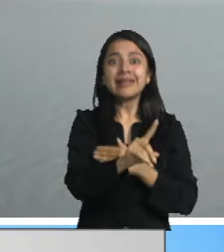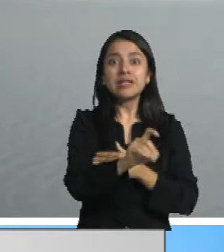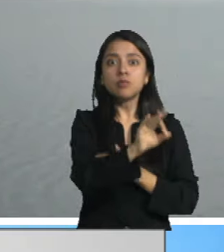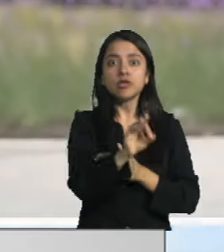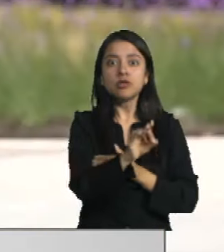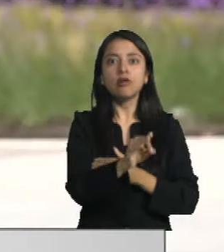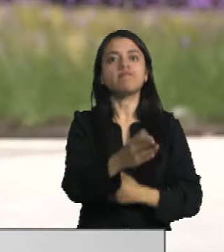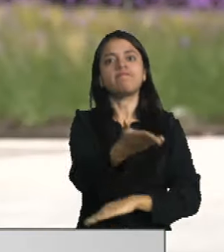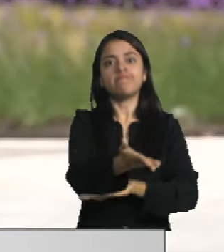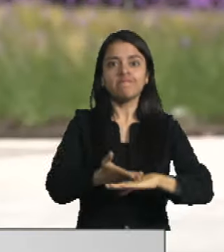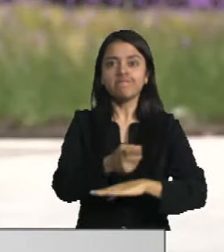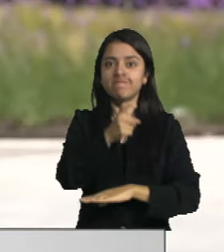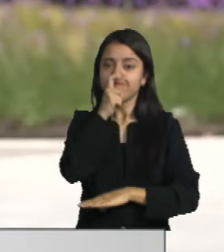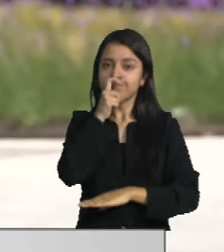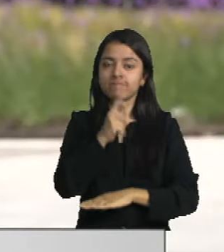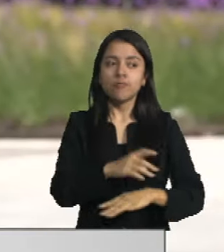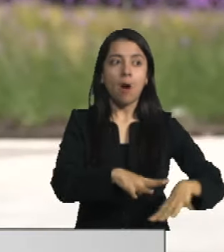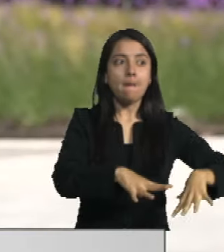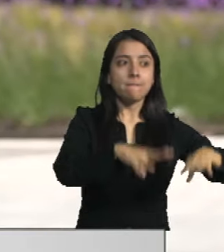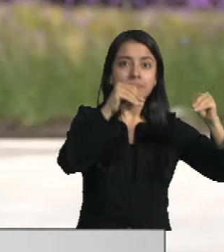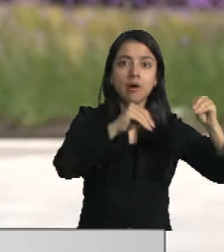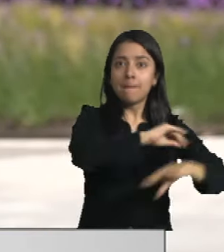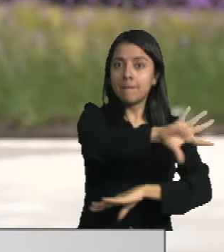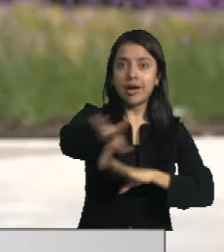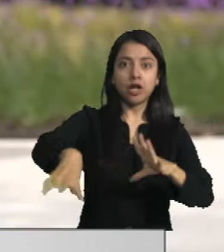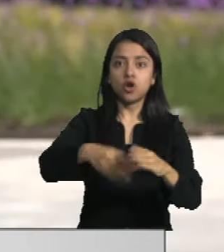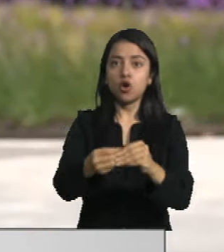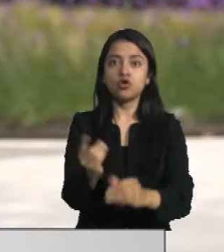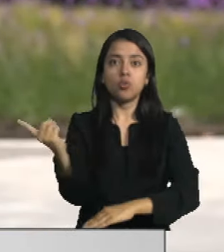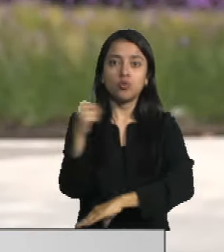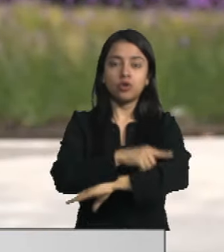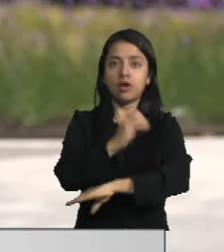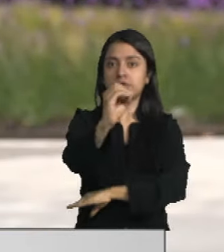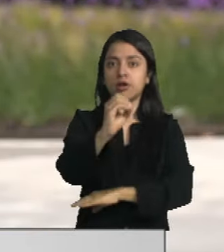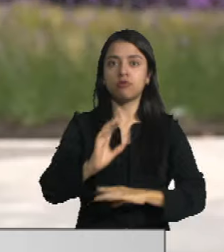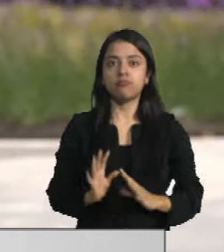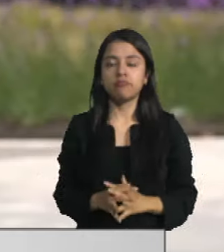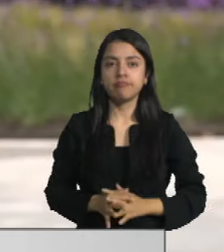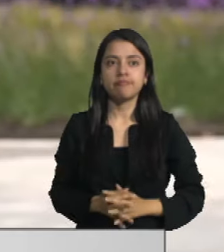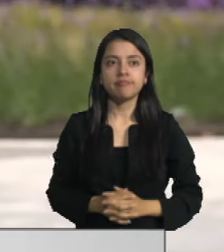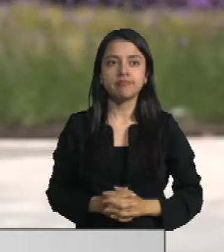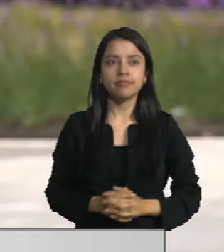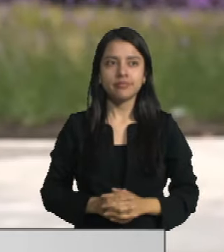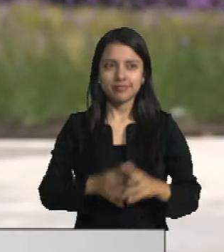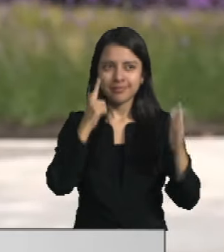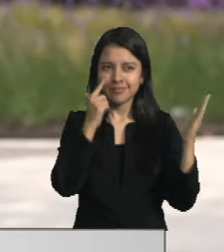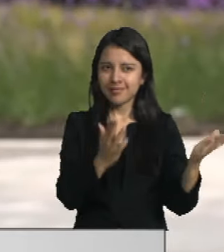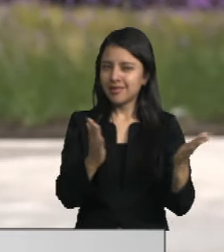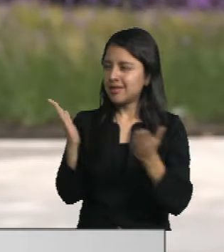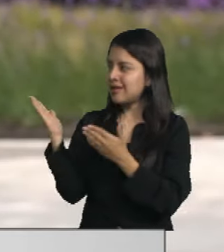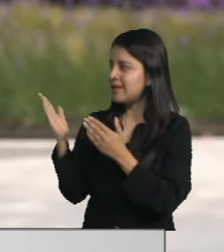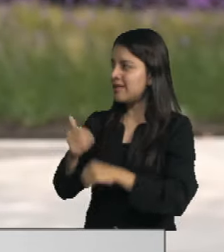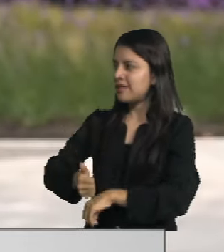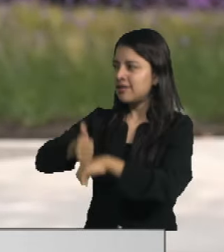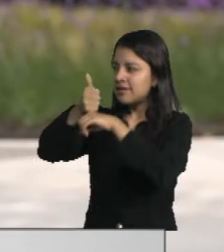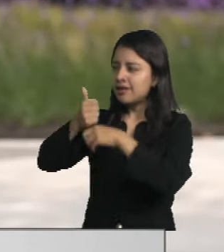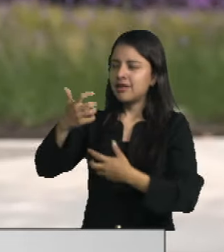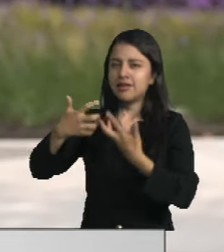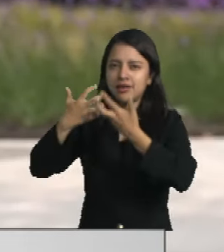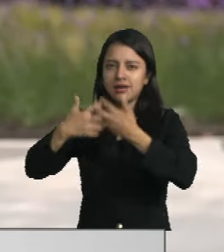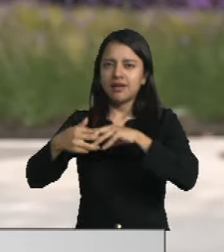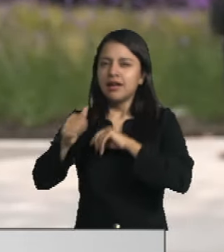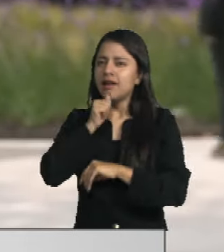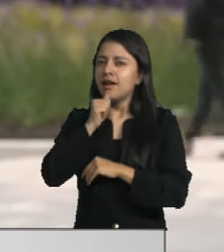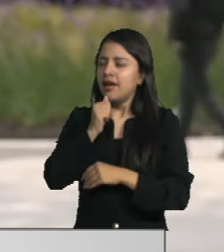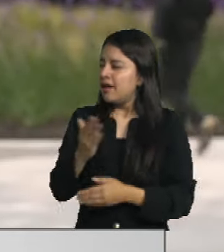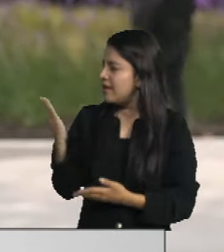restrictivas. Fíjense, nos acaba de hecho de contestar la gerente de la empresa de acueducto y alcantarillado con los detalles de lo que ocurriría si llegamos a ese día cero, y